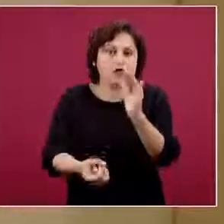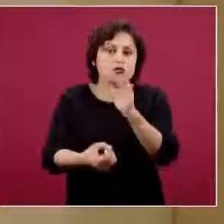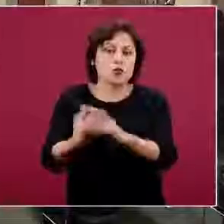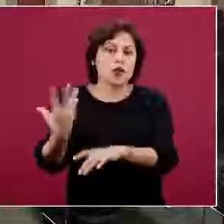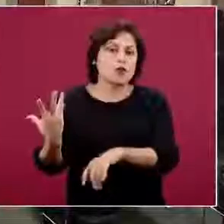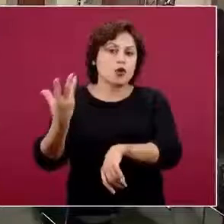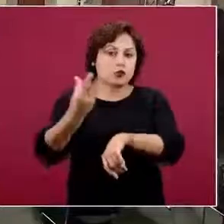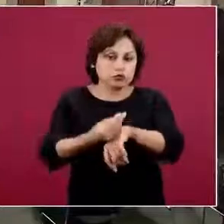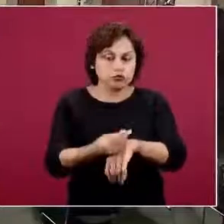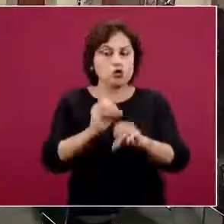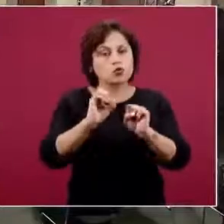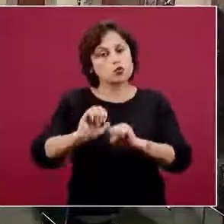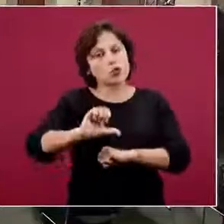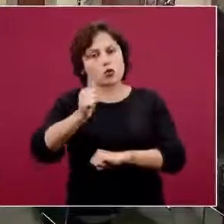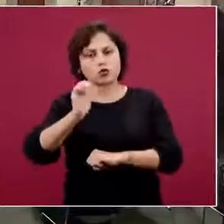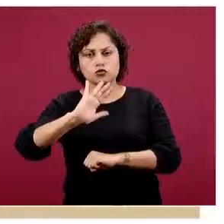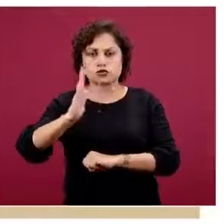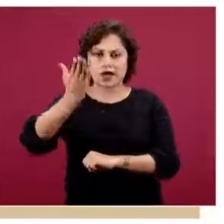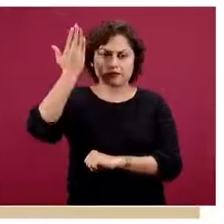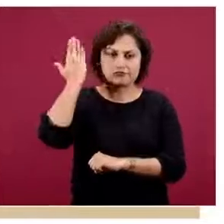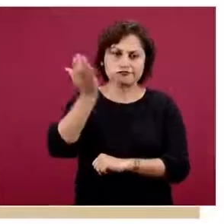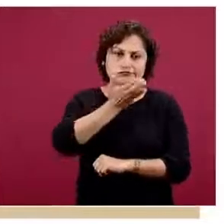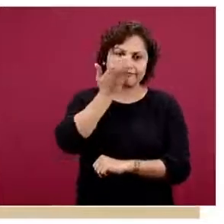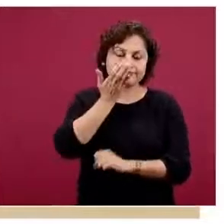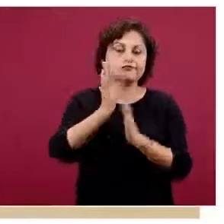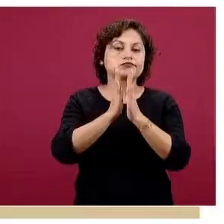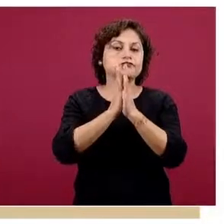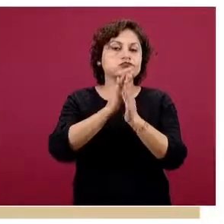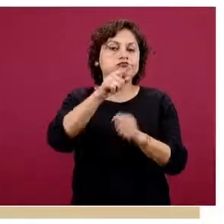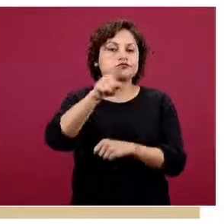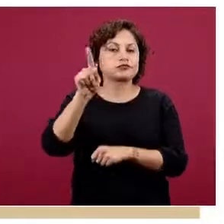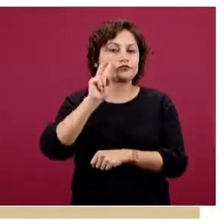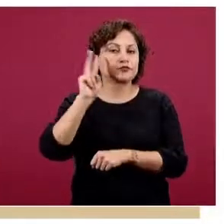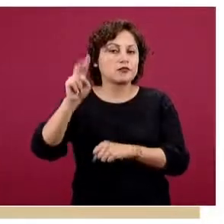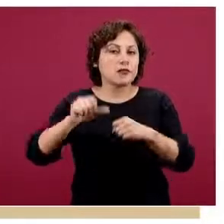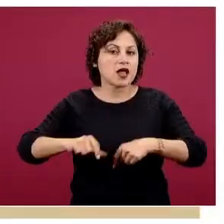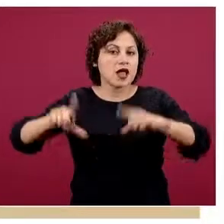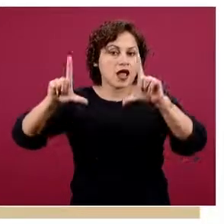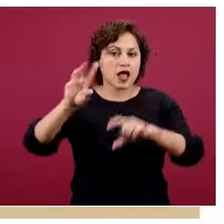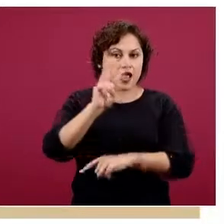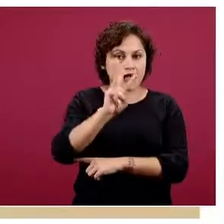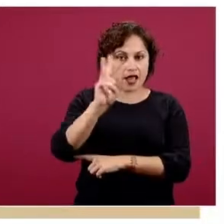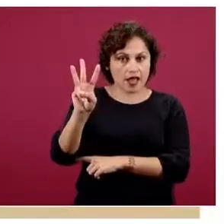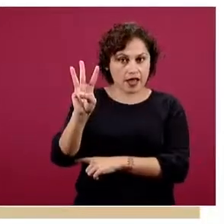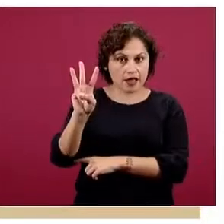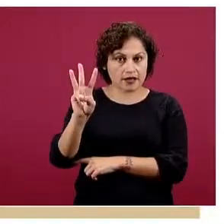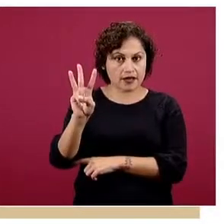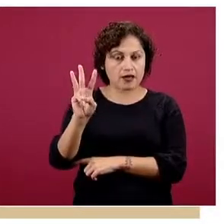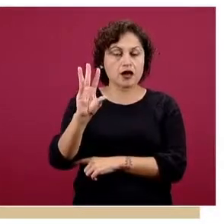Entonces, sí les invitamos nuevamente a visitar esta página de internet que está disponible,